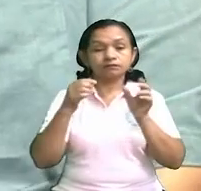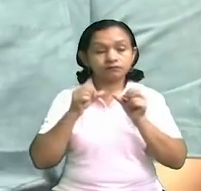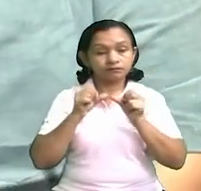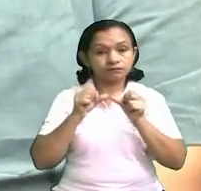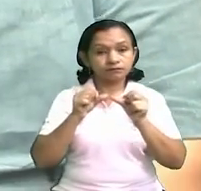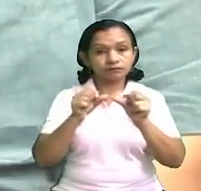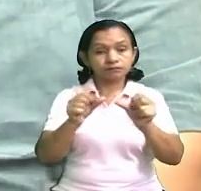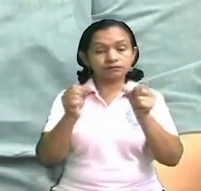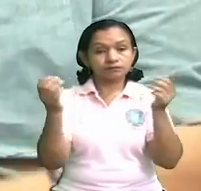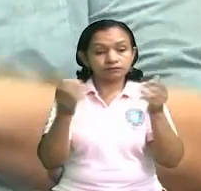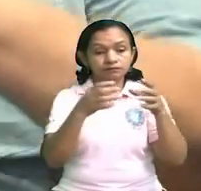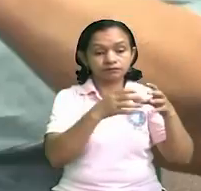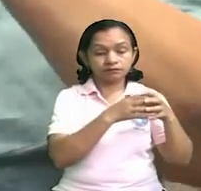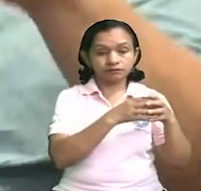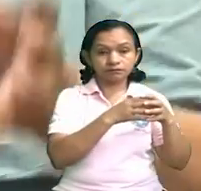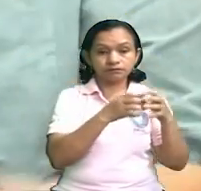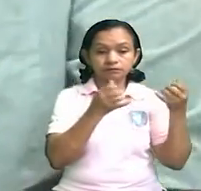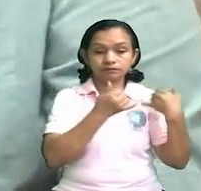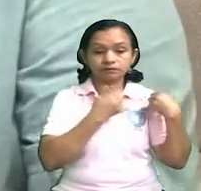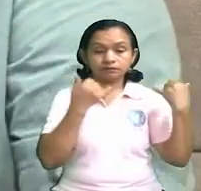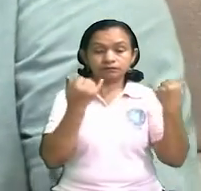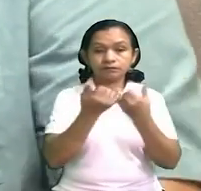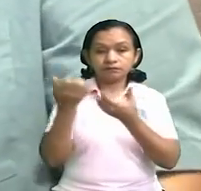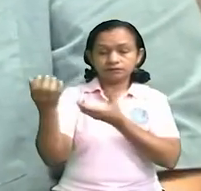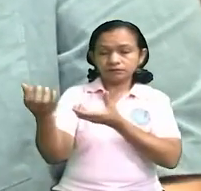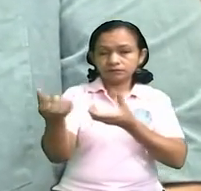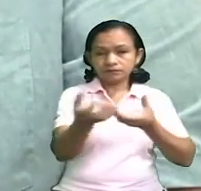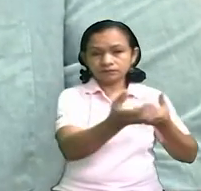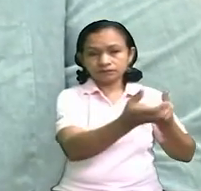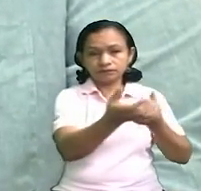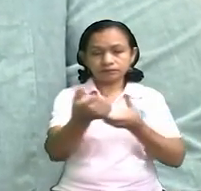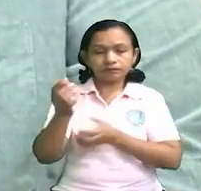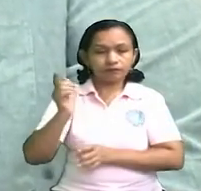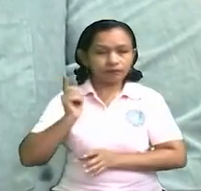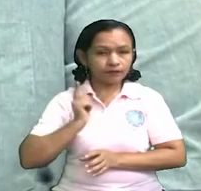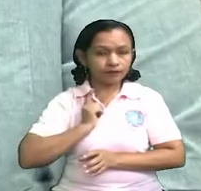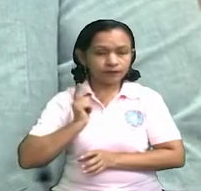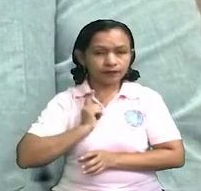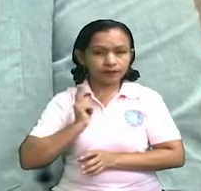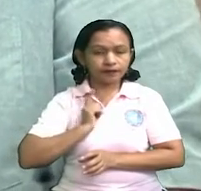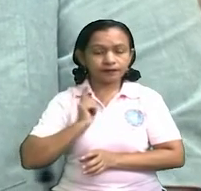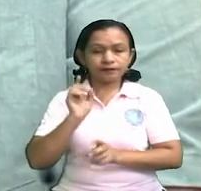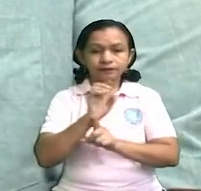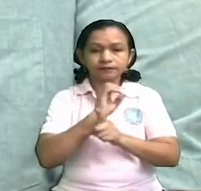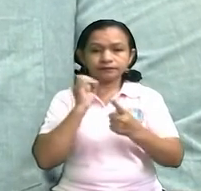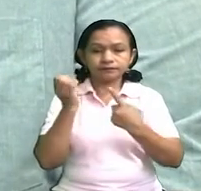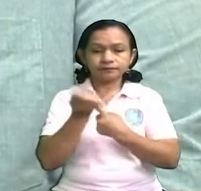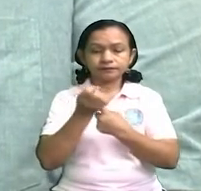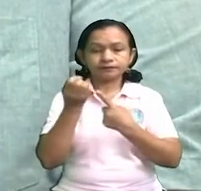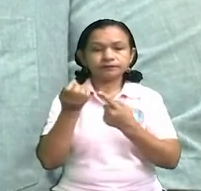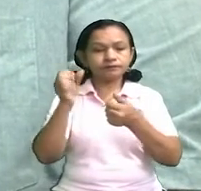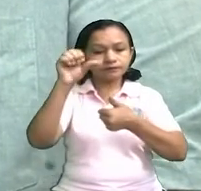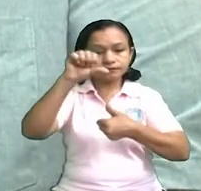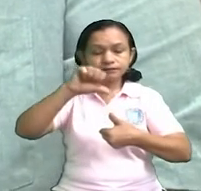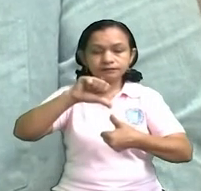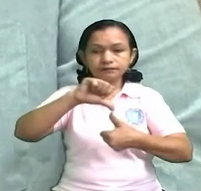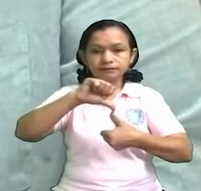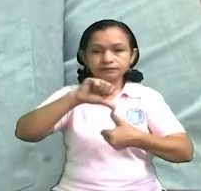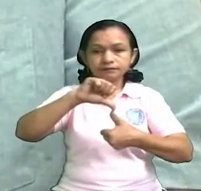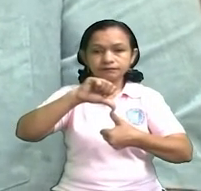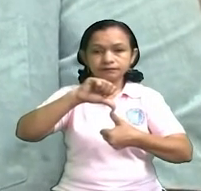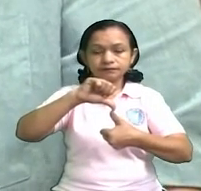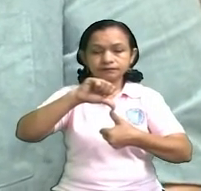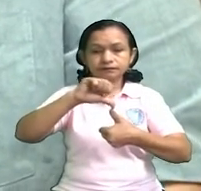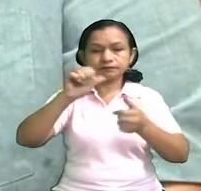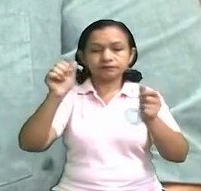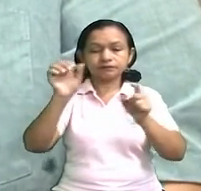Permanentemente, como nuestras instituciones de bomberos están organizados a nivel centroamericano, desde la